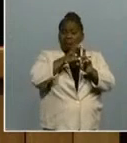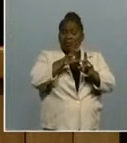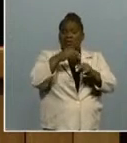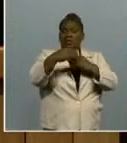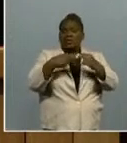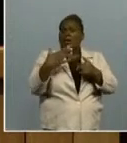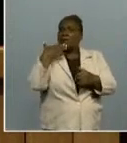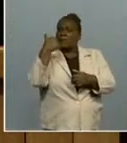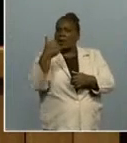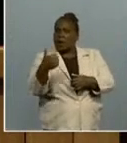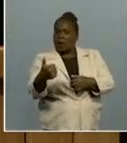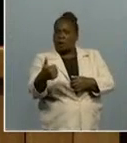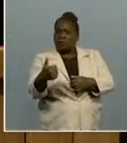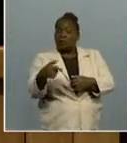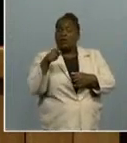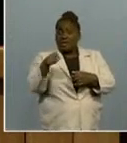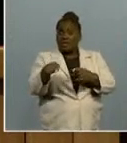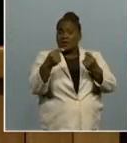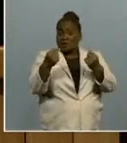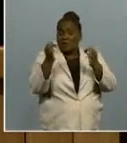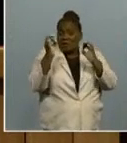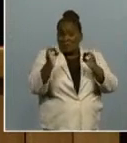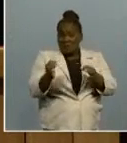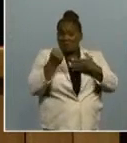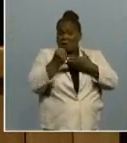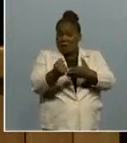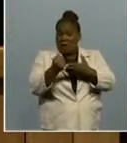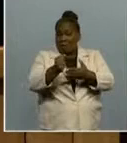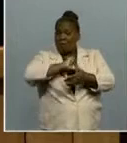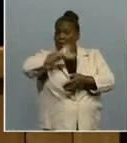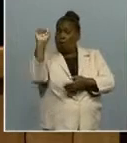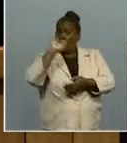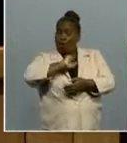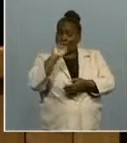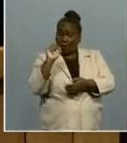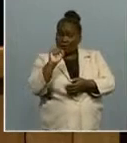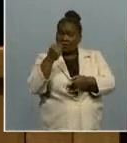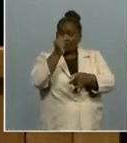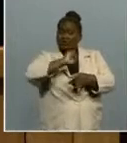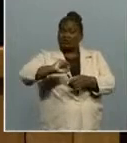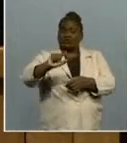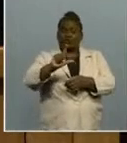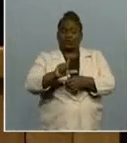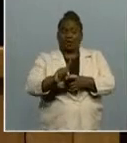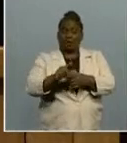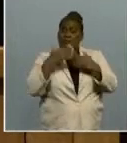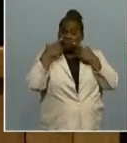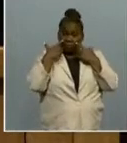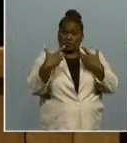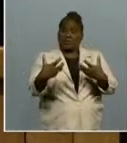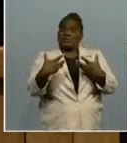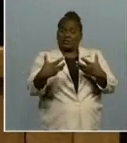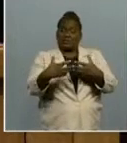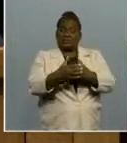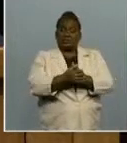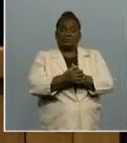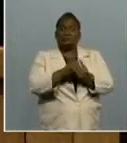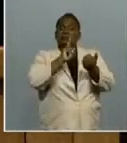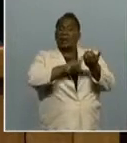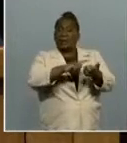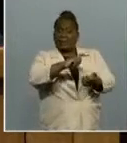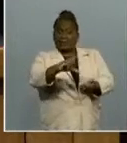más eficiente pero que aporta conquistas sociales inclusivas francamente relevantes el